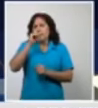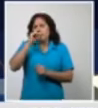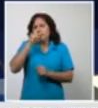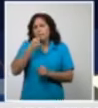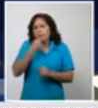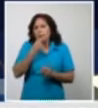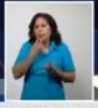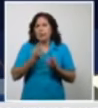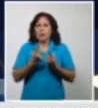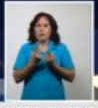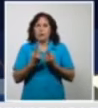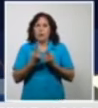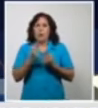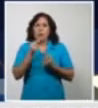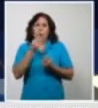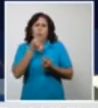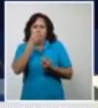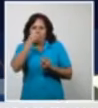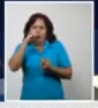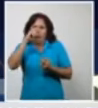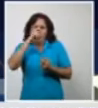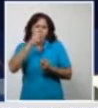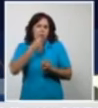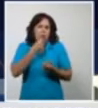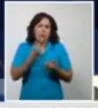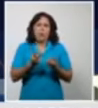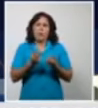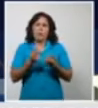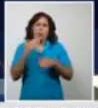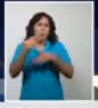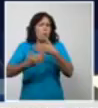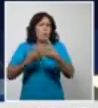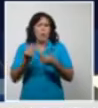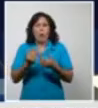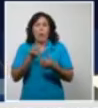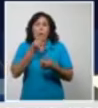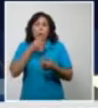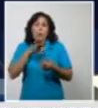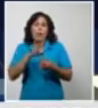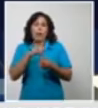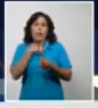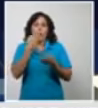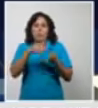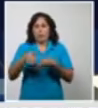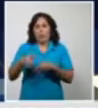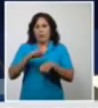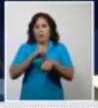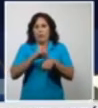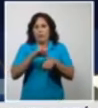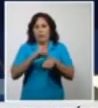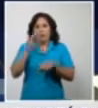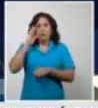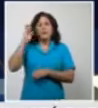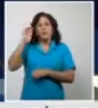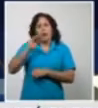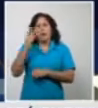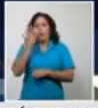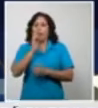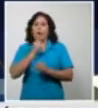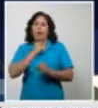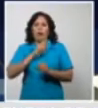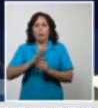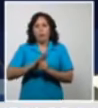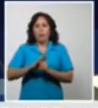a los que tienen más riesgo de agravarse y morir con la enfermedad, y sabemos quiénes son: